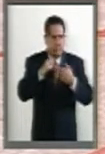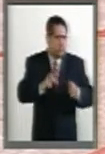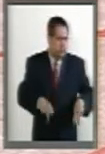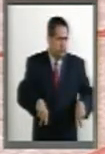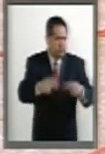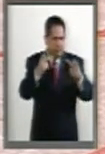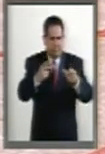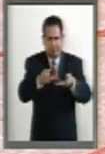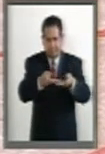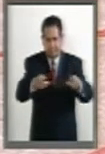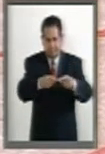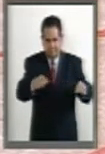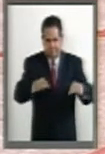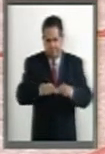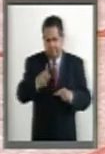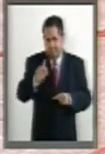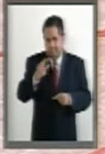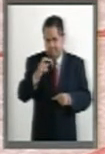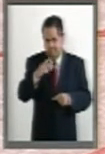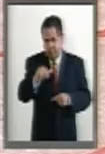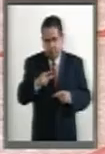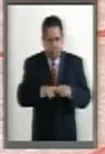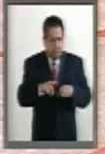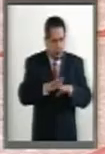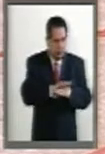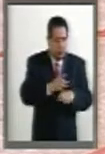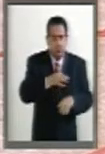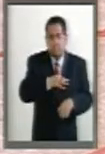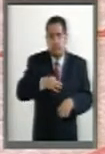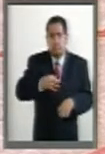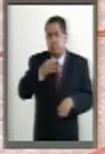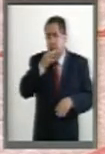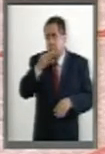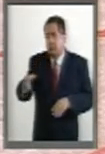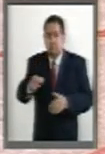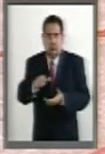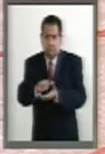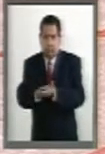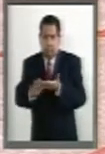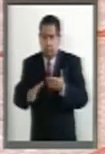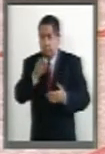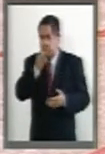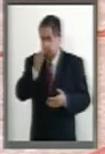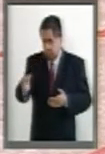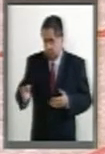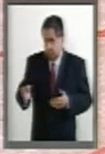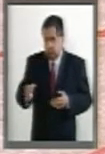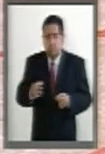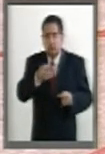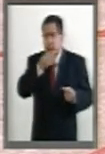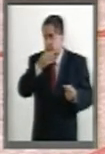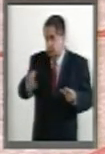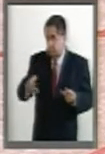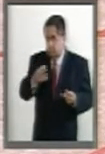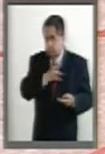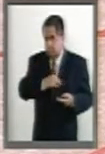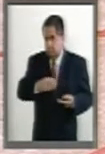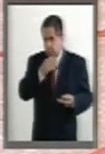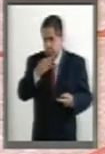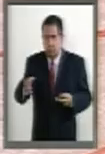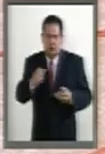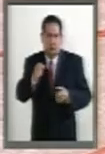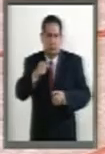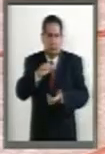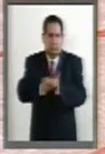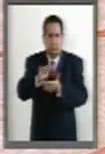una parcela, se le notifique, se le dé cuenta a su esposa, a los hijos, o a la concubina